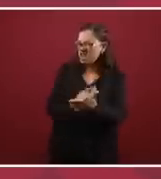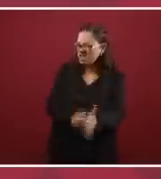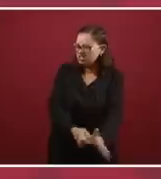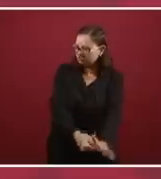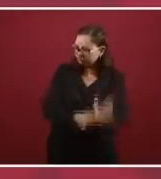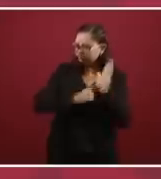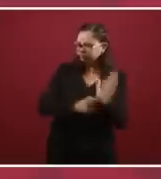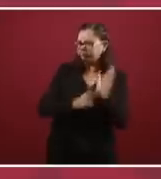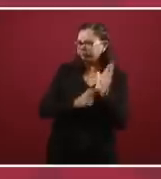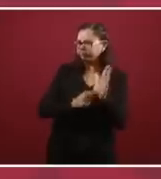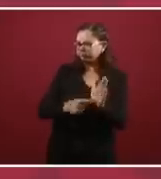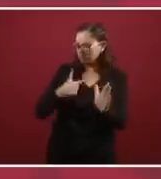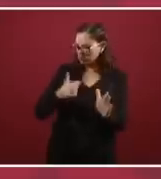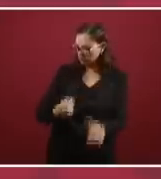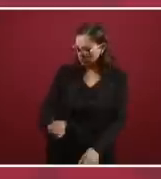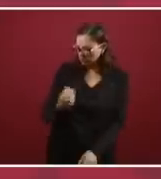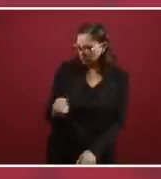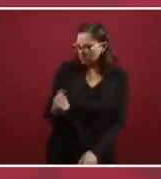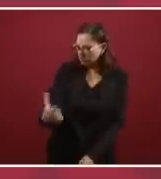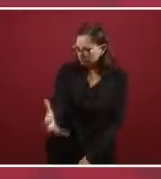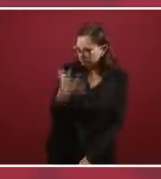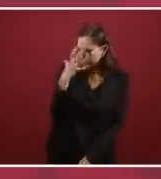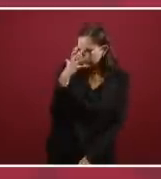No me va a temblar la mano.